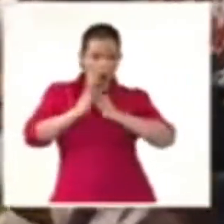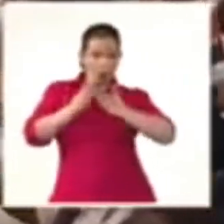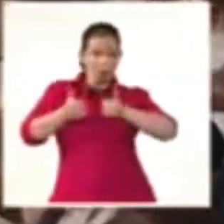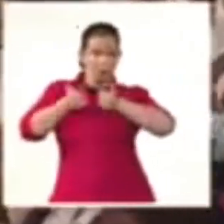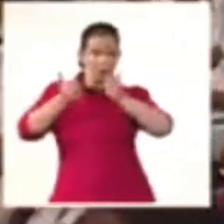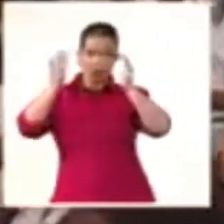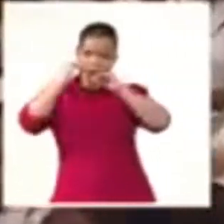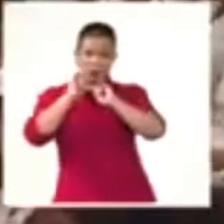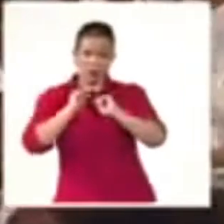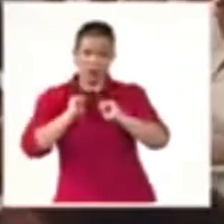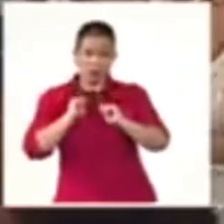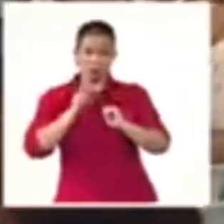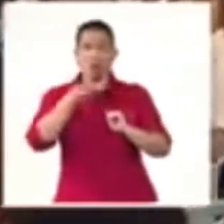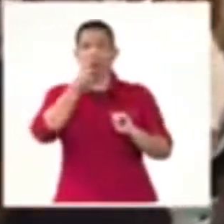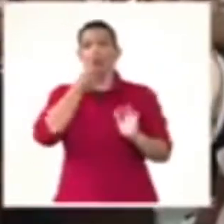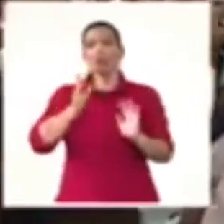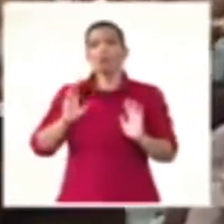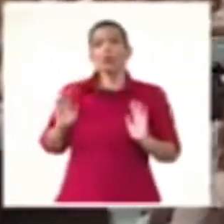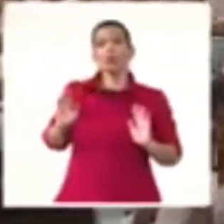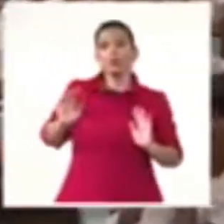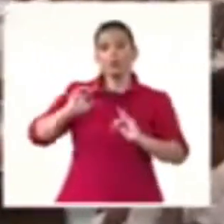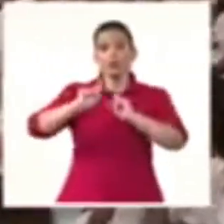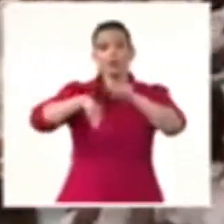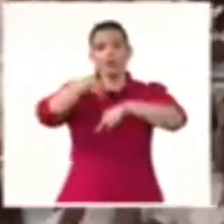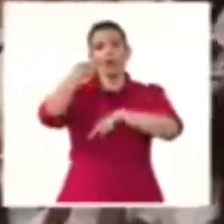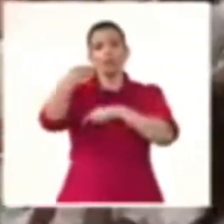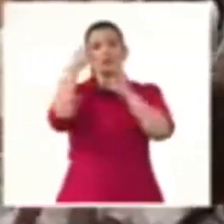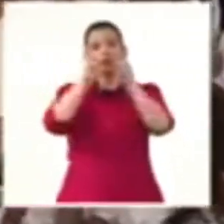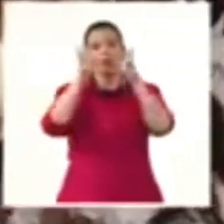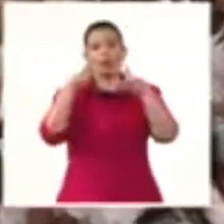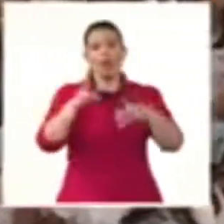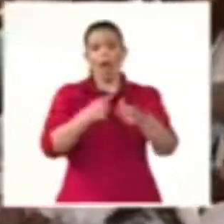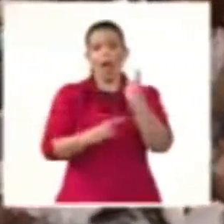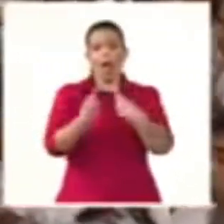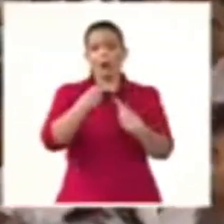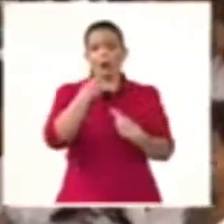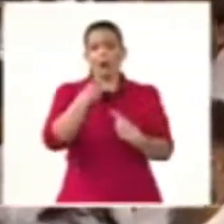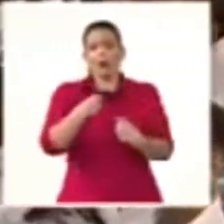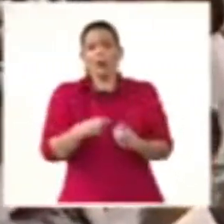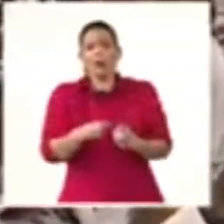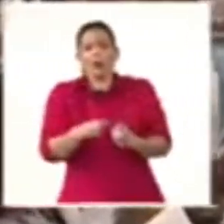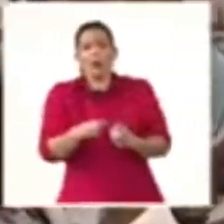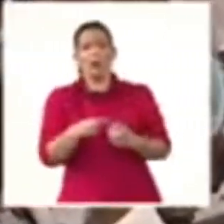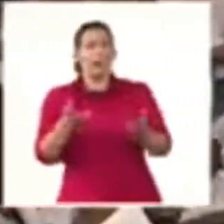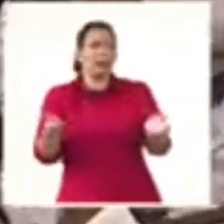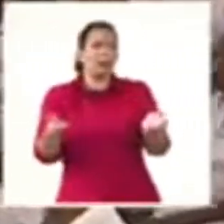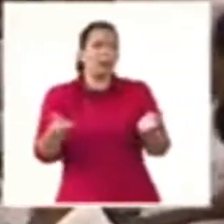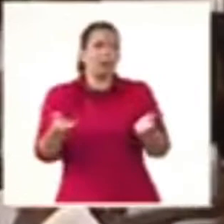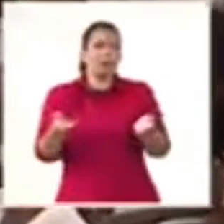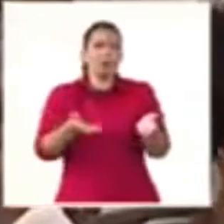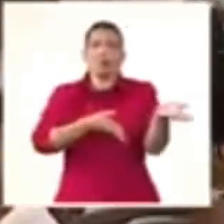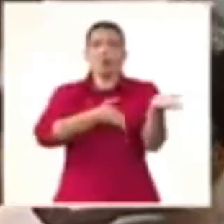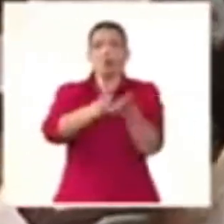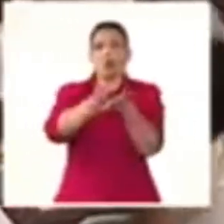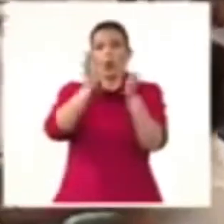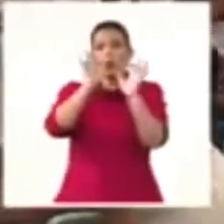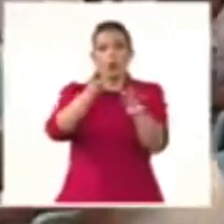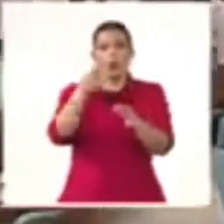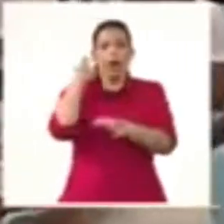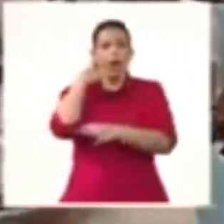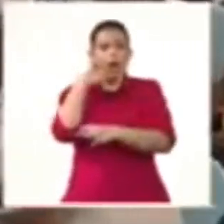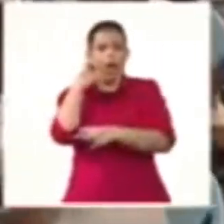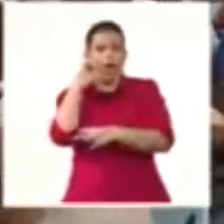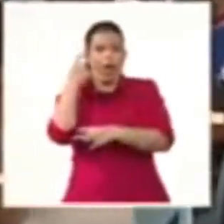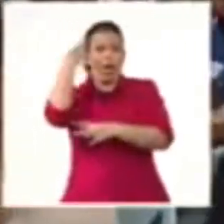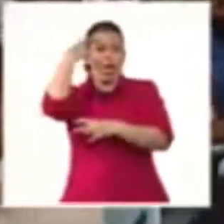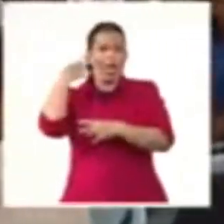el presidente cubano cargó contra el capitalismo con retórica del pasado. La verdad es justamente